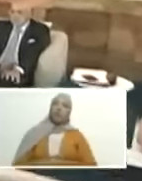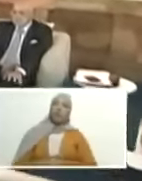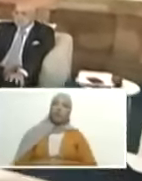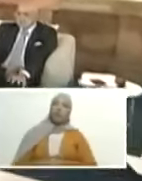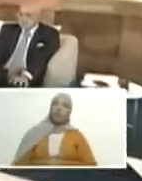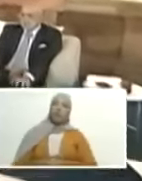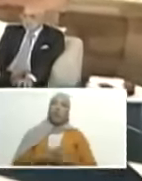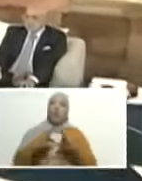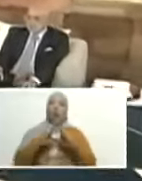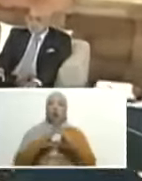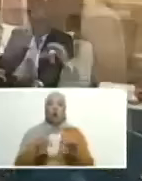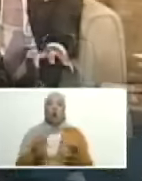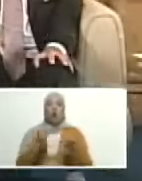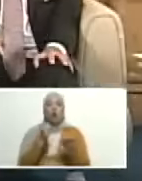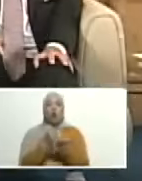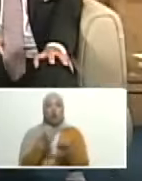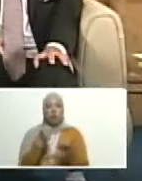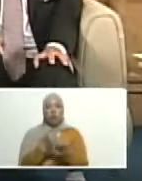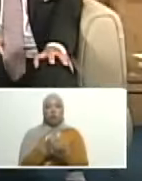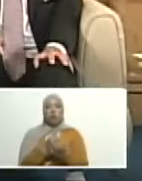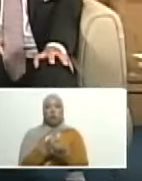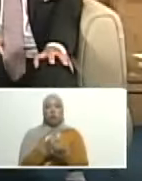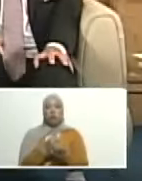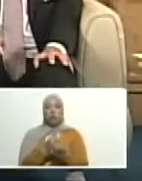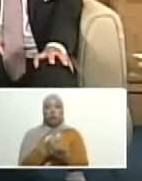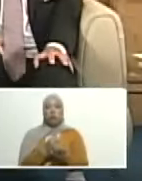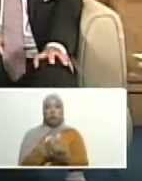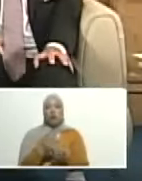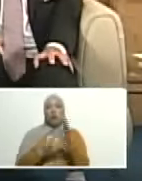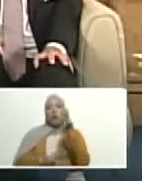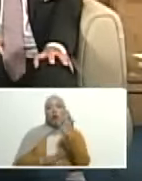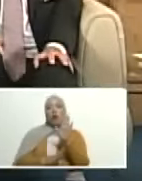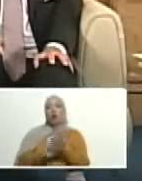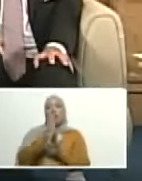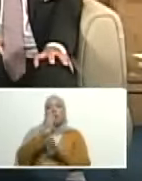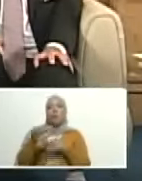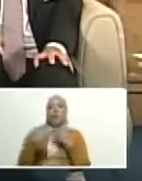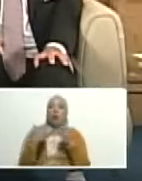Y toda la agresión, pero con Trump siempre,